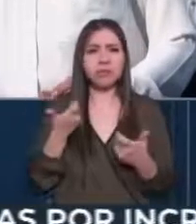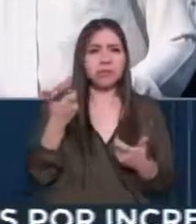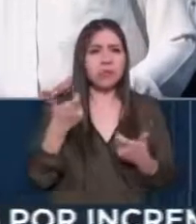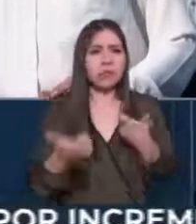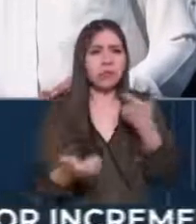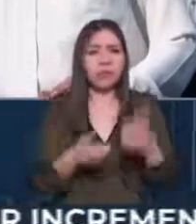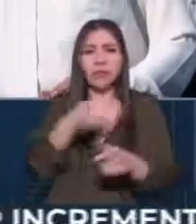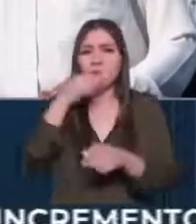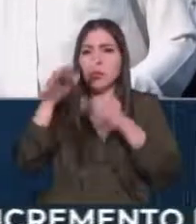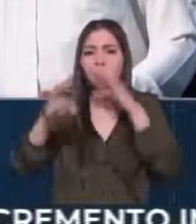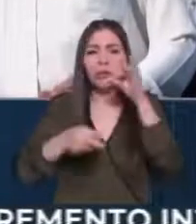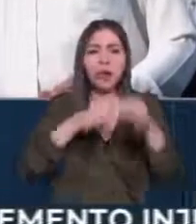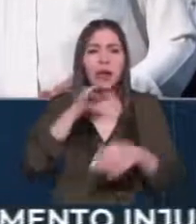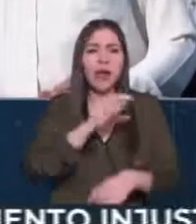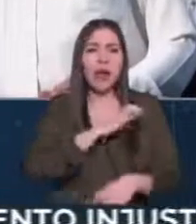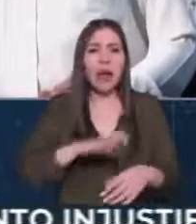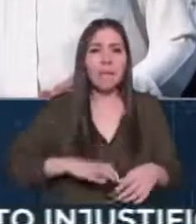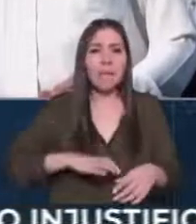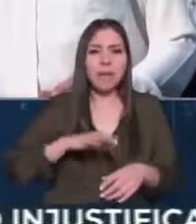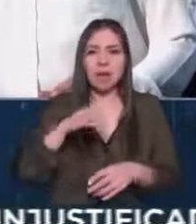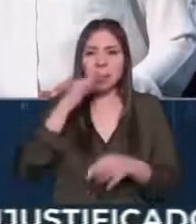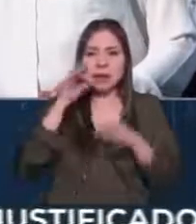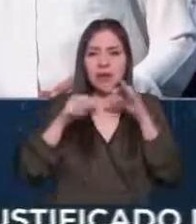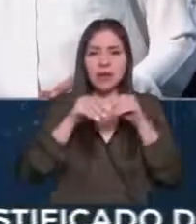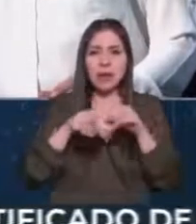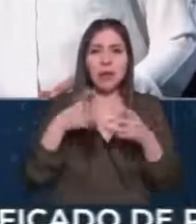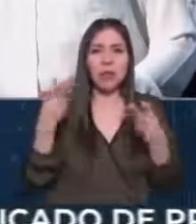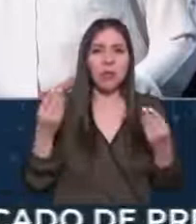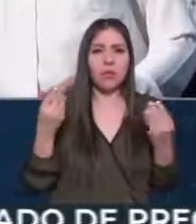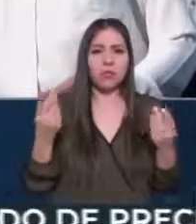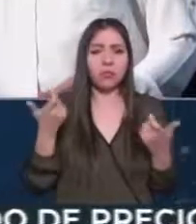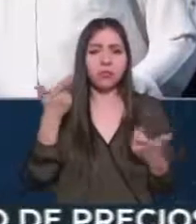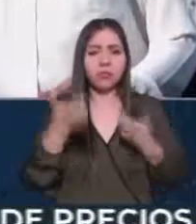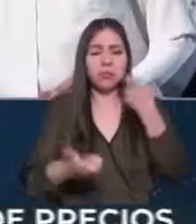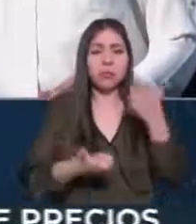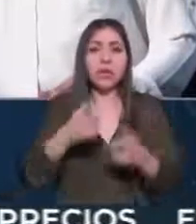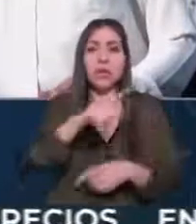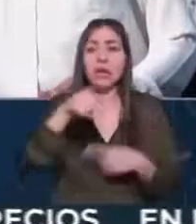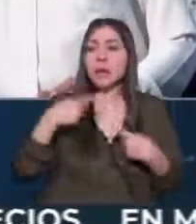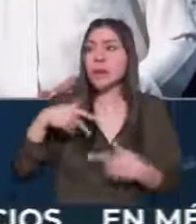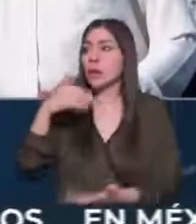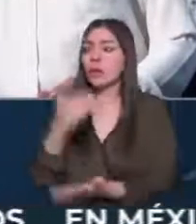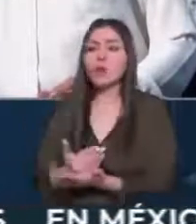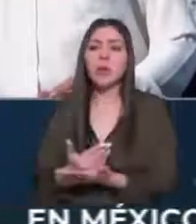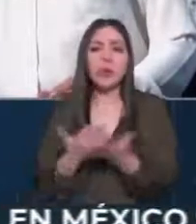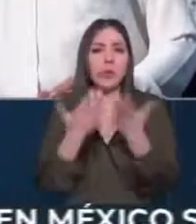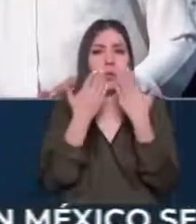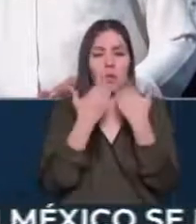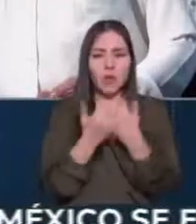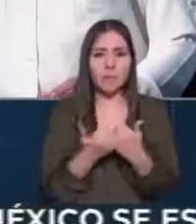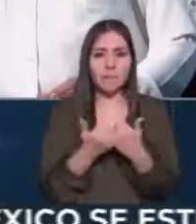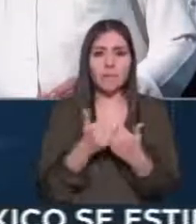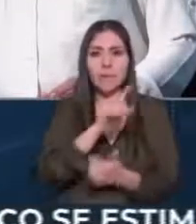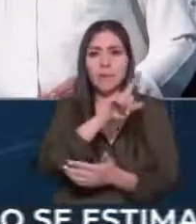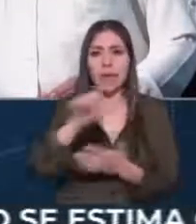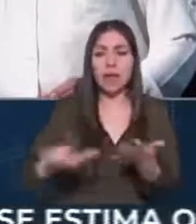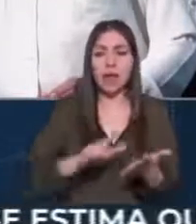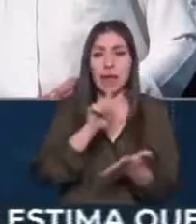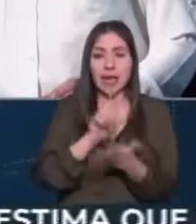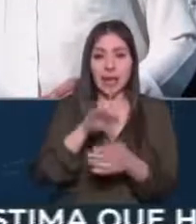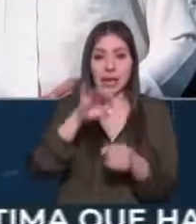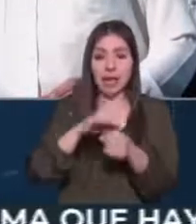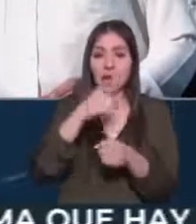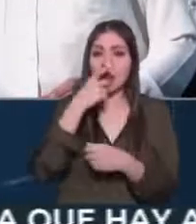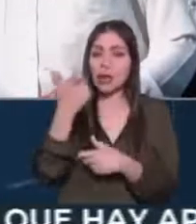y no hay alguien que les ponga un alto. En la ley electoral hay un tope de cierta cantidad